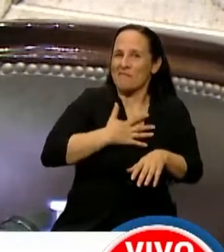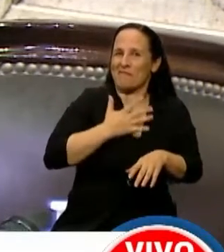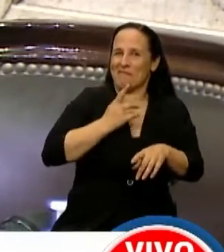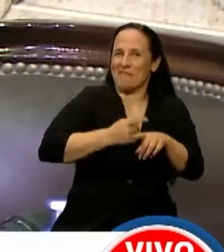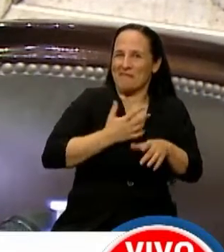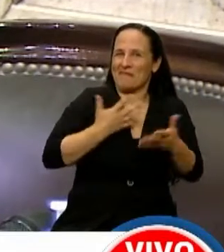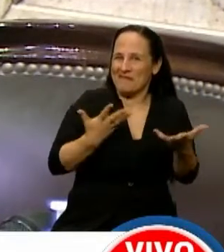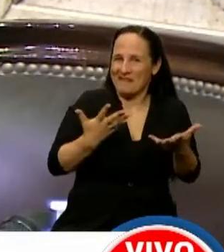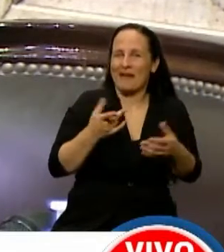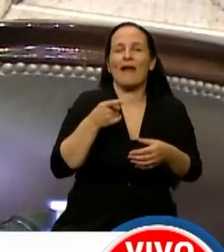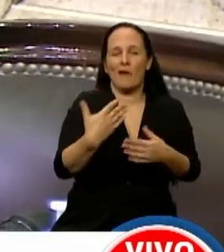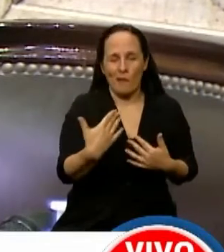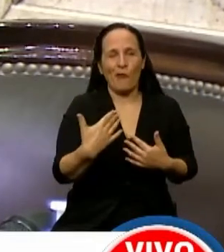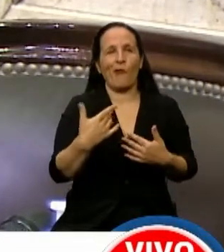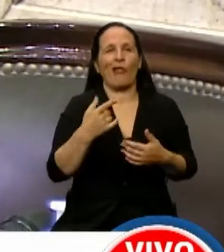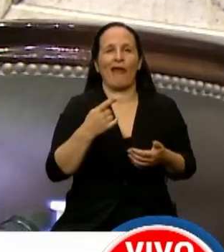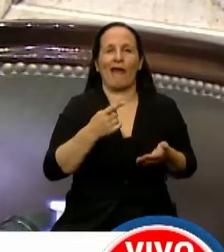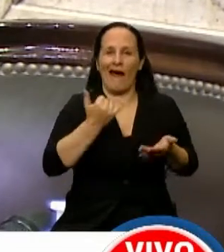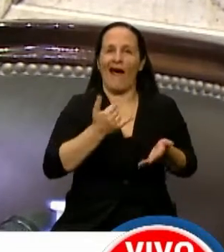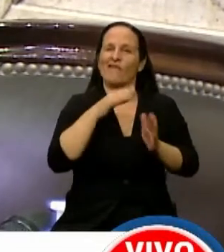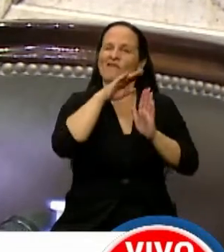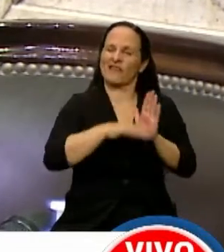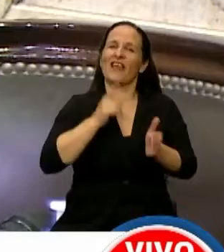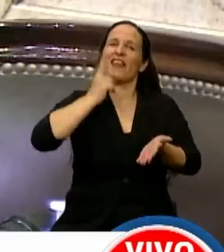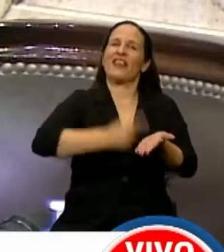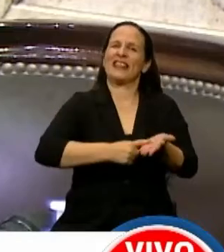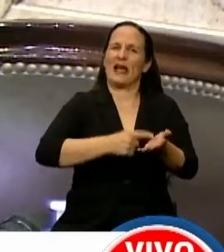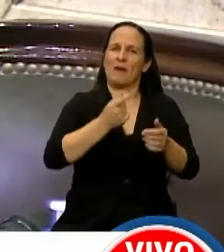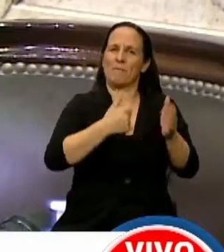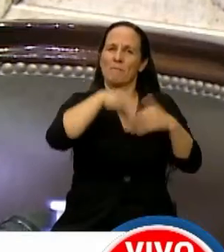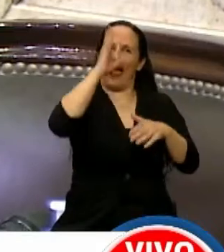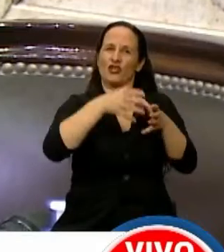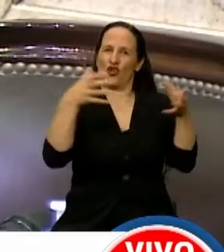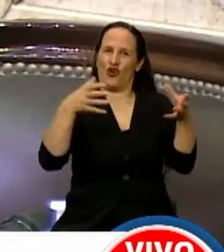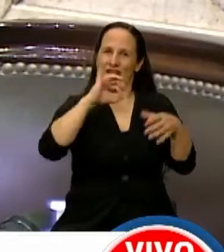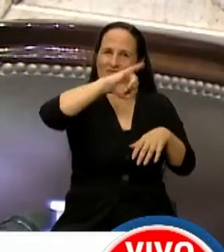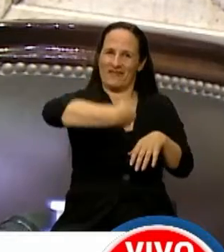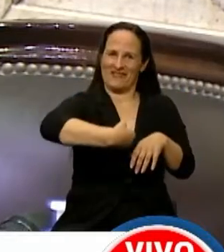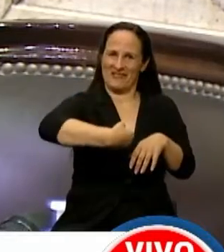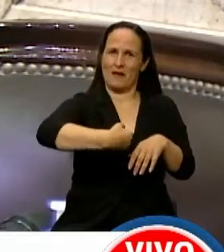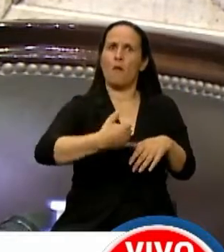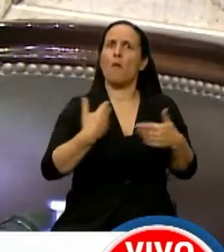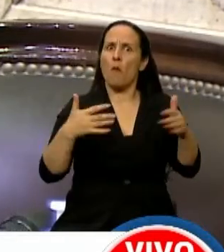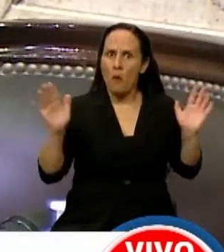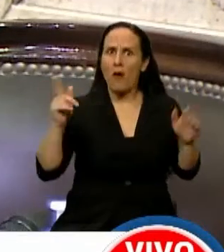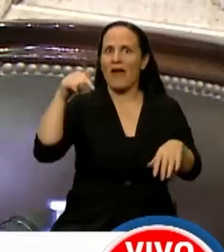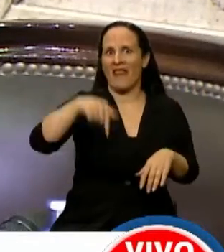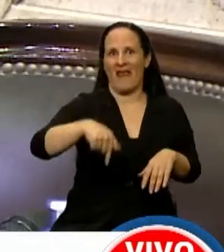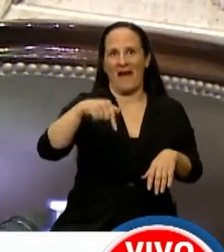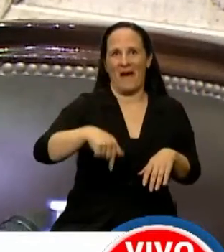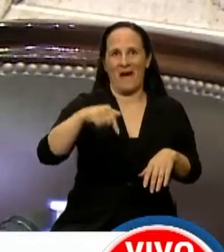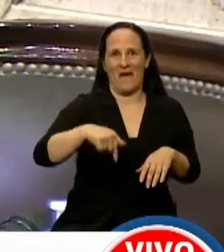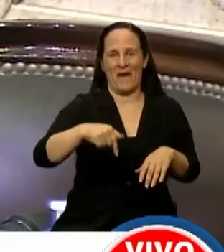pudo llegar a un dictamen muy mayoritario en la cual se pudo hoy